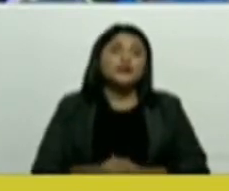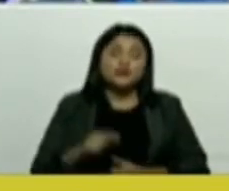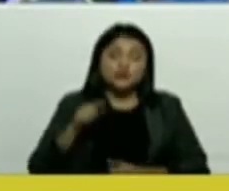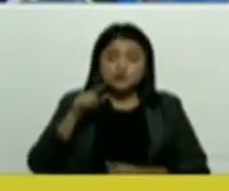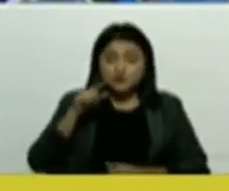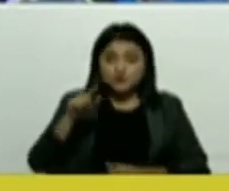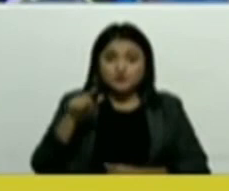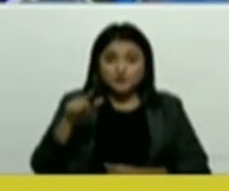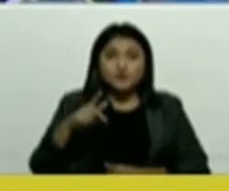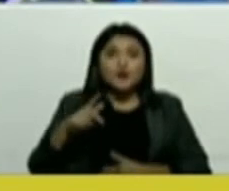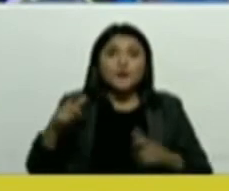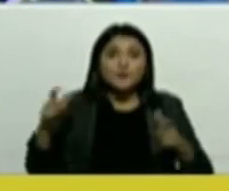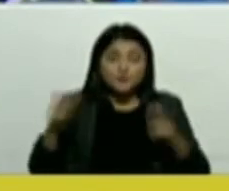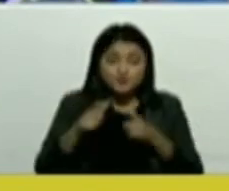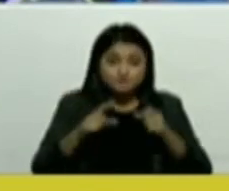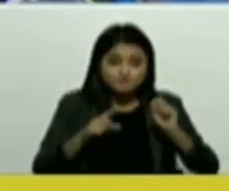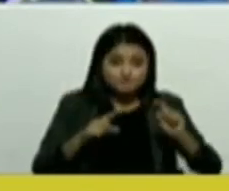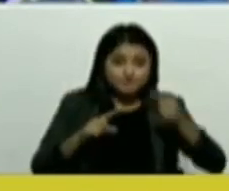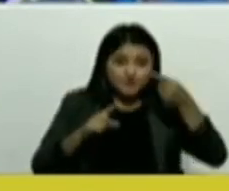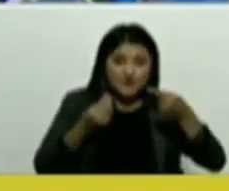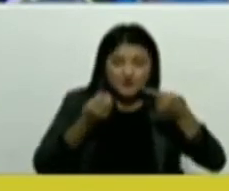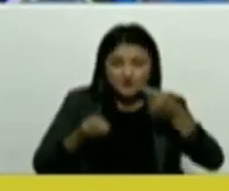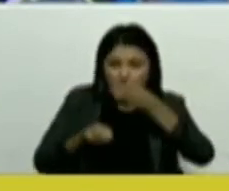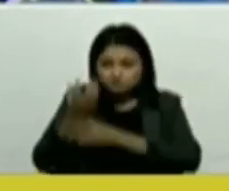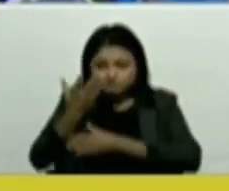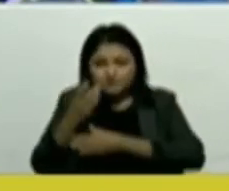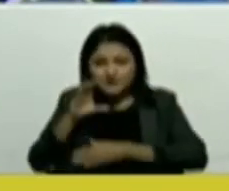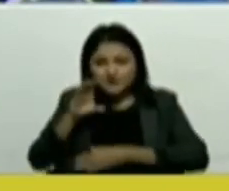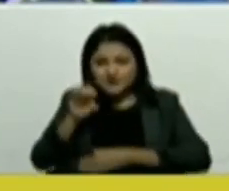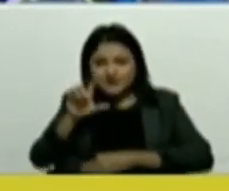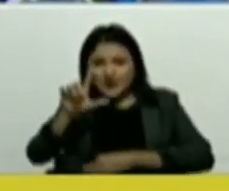la reunión precursora de la creación de la CELAC.